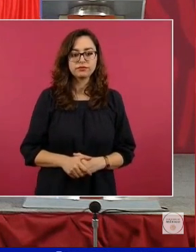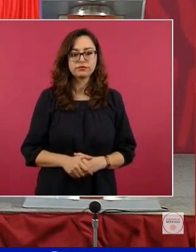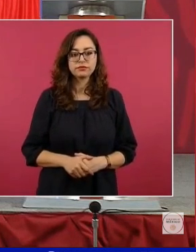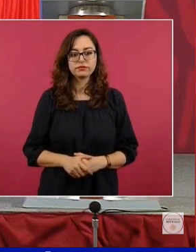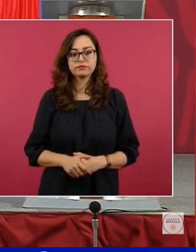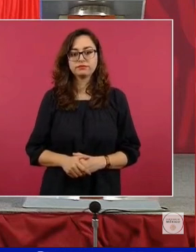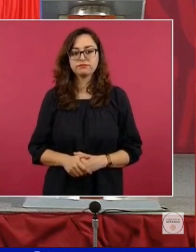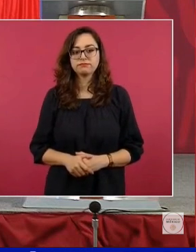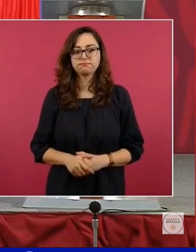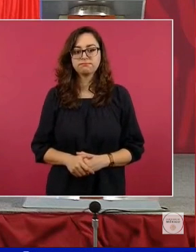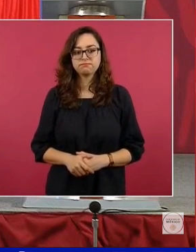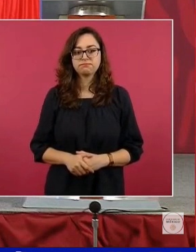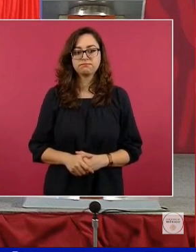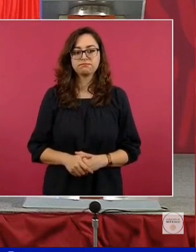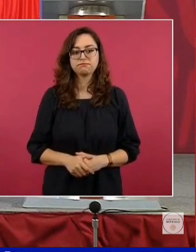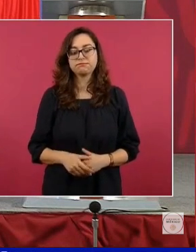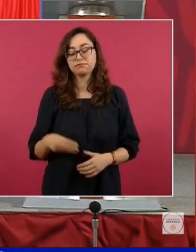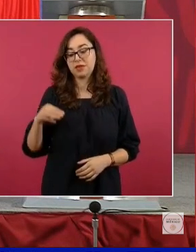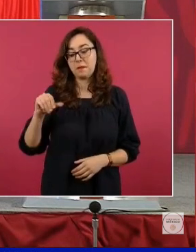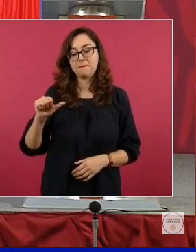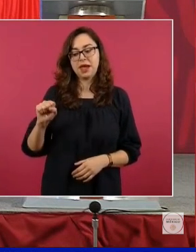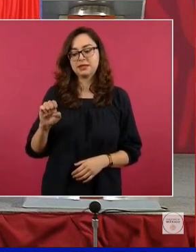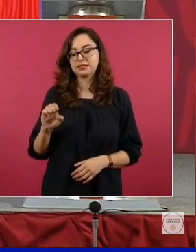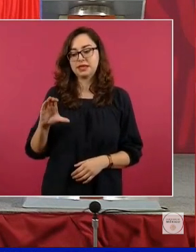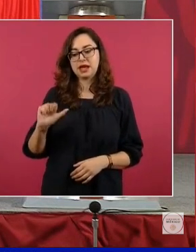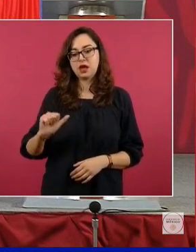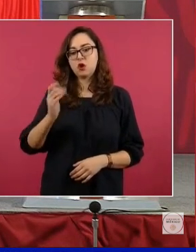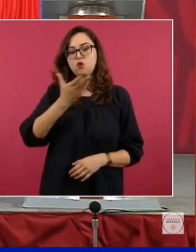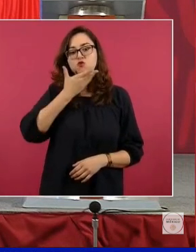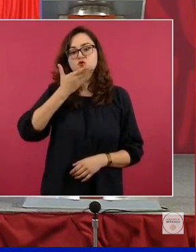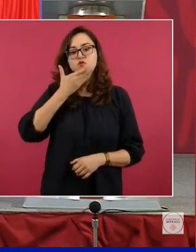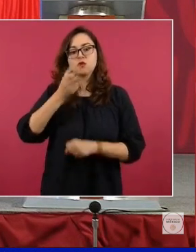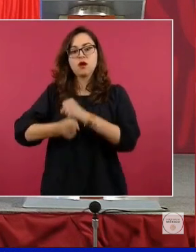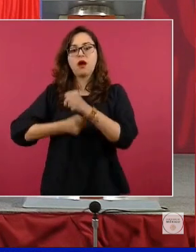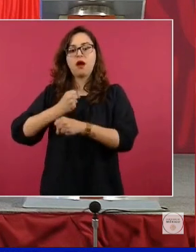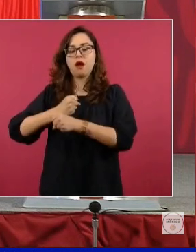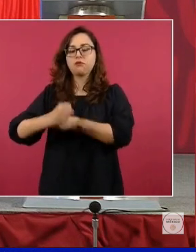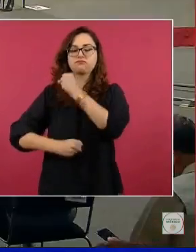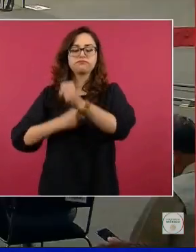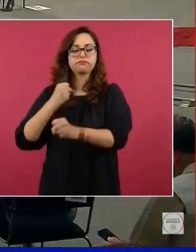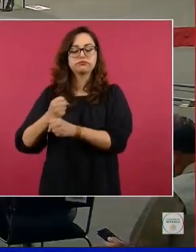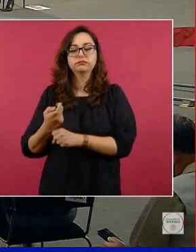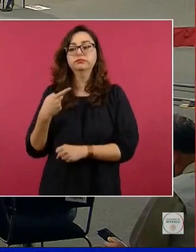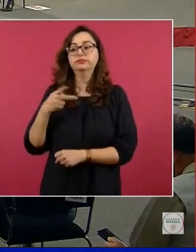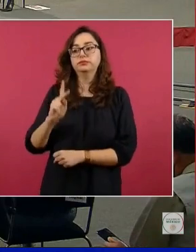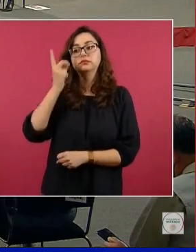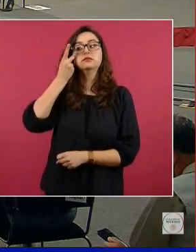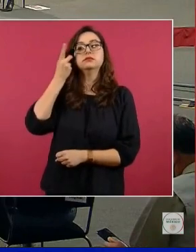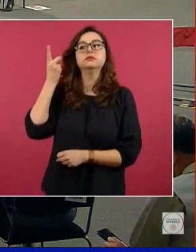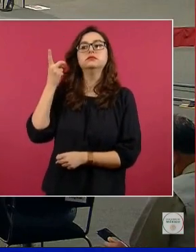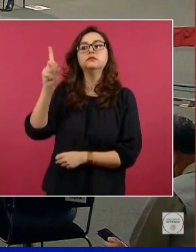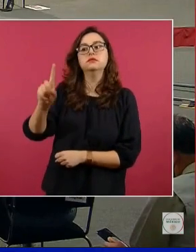es una empresa que ya tiene mucho tiempo, pero el señor Juan González